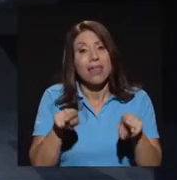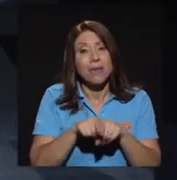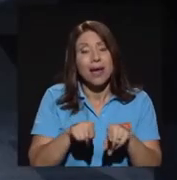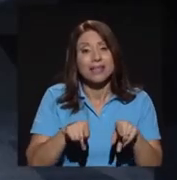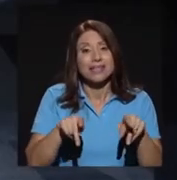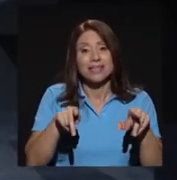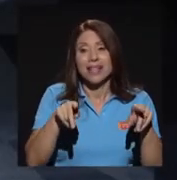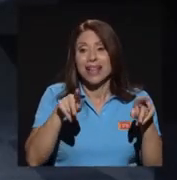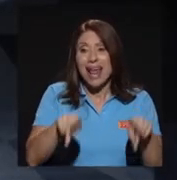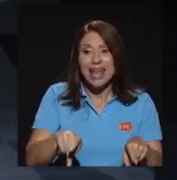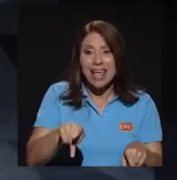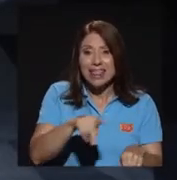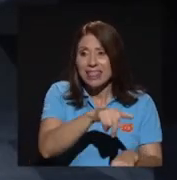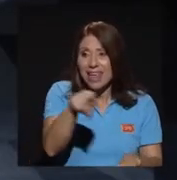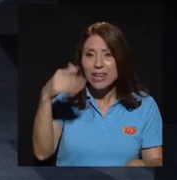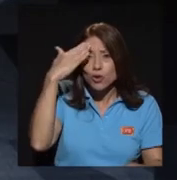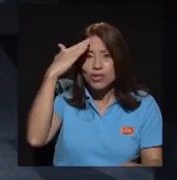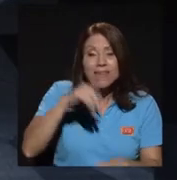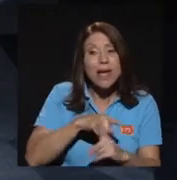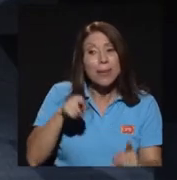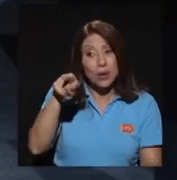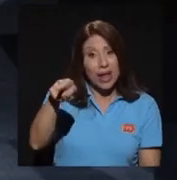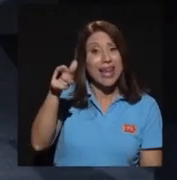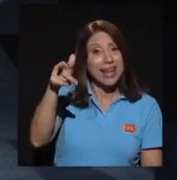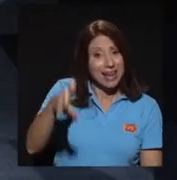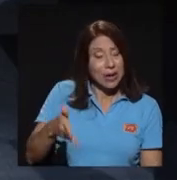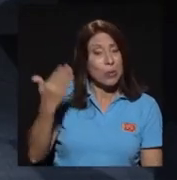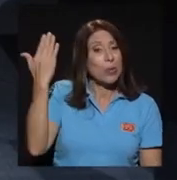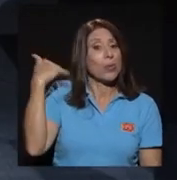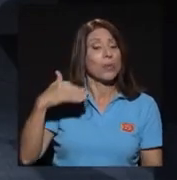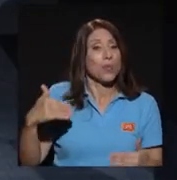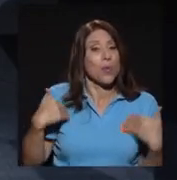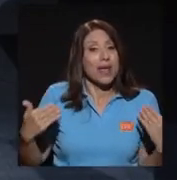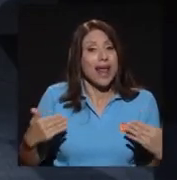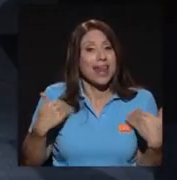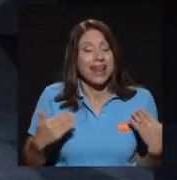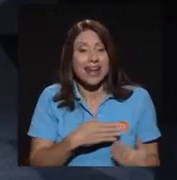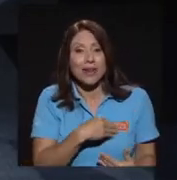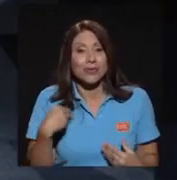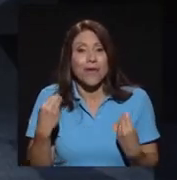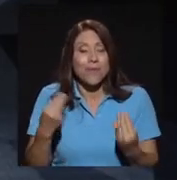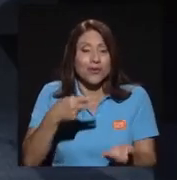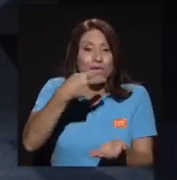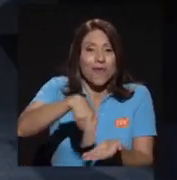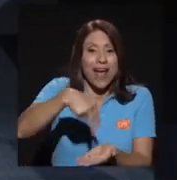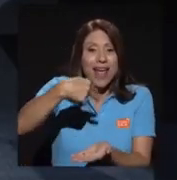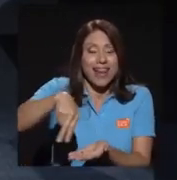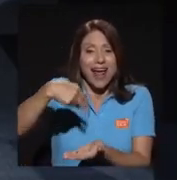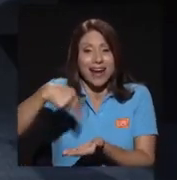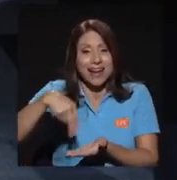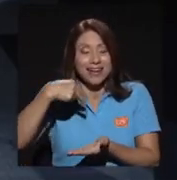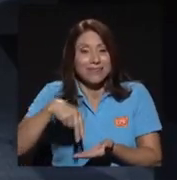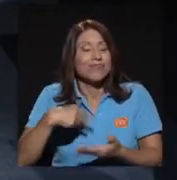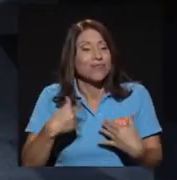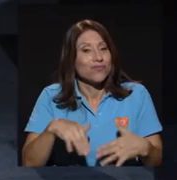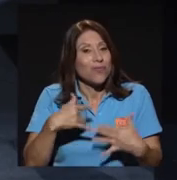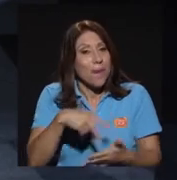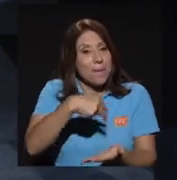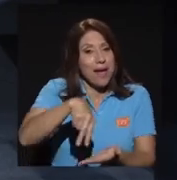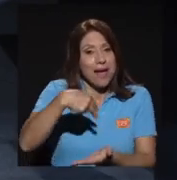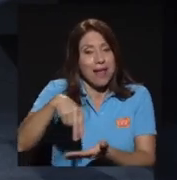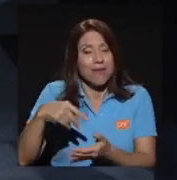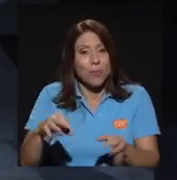sabía en un mundo individuo muy alegre éste le gustaba mucho bailar un sí que bailaba muy bien